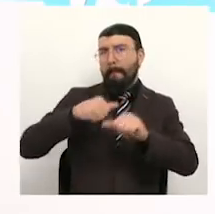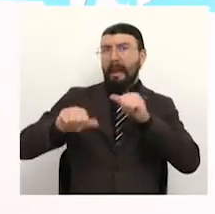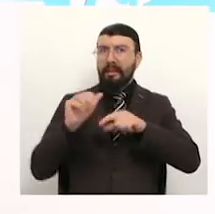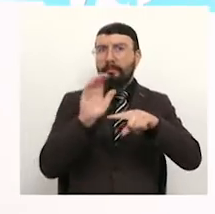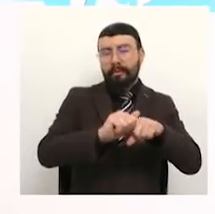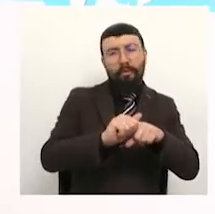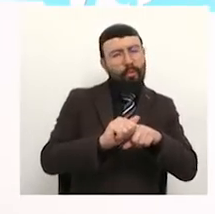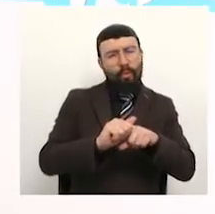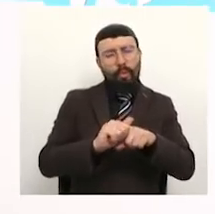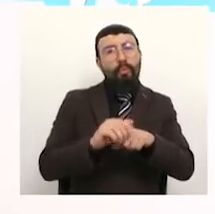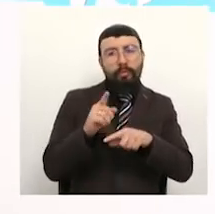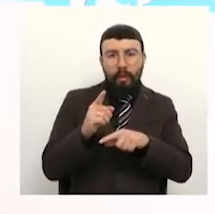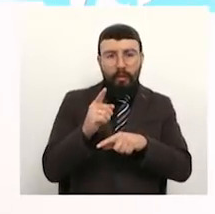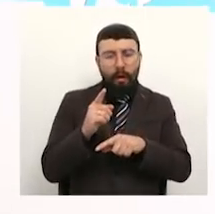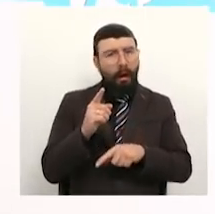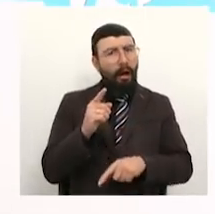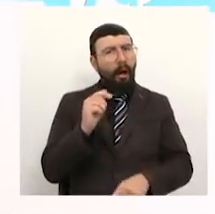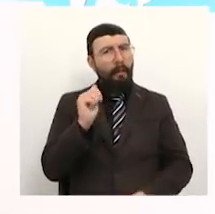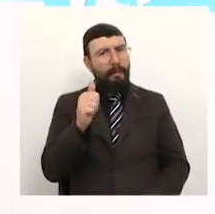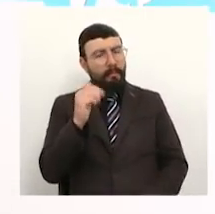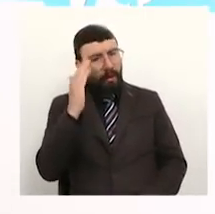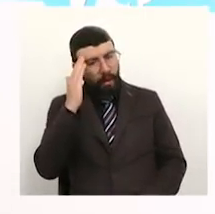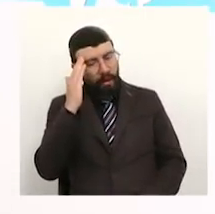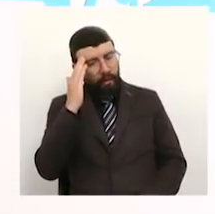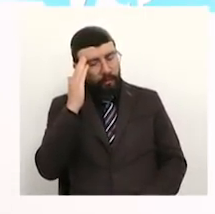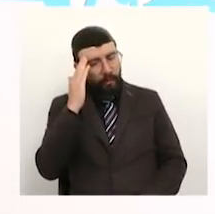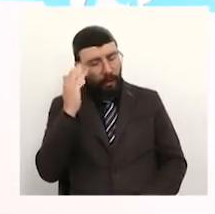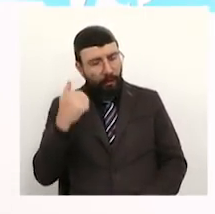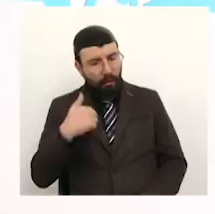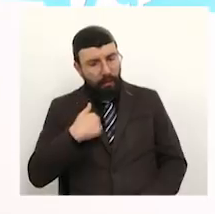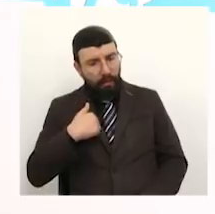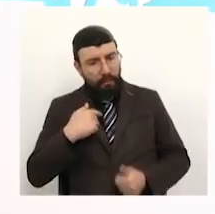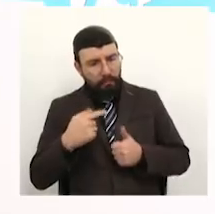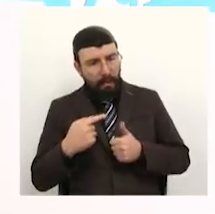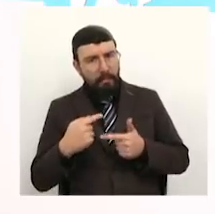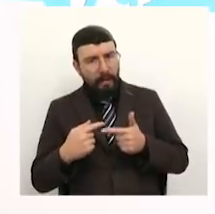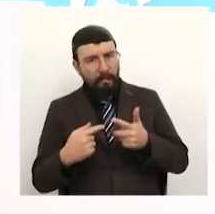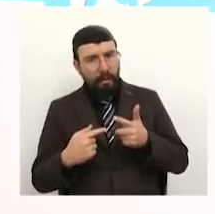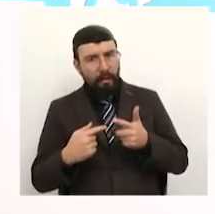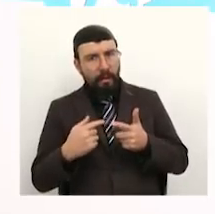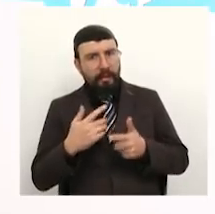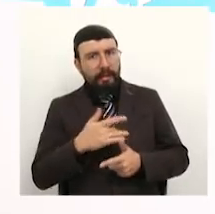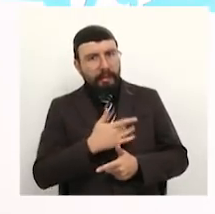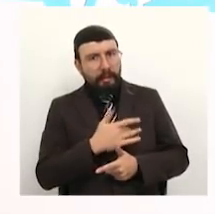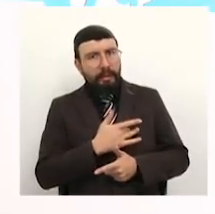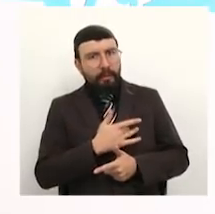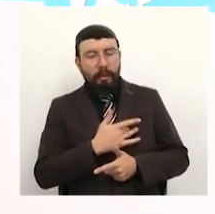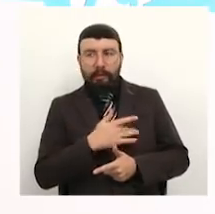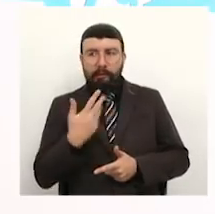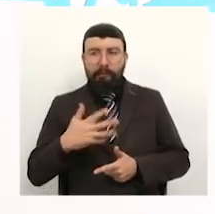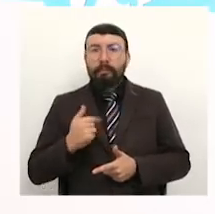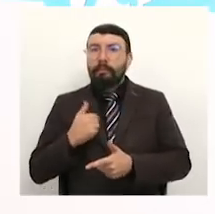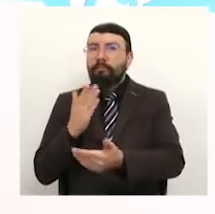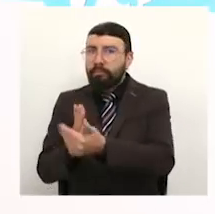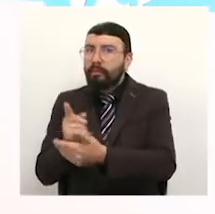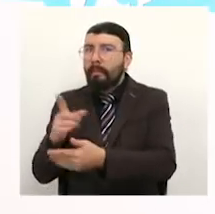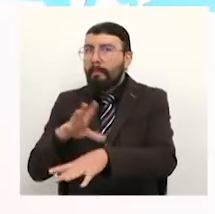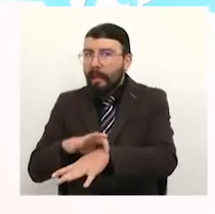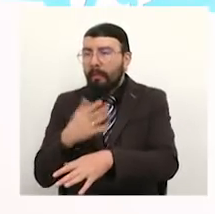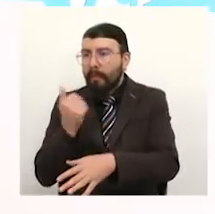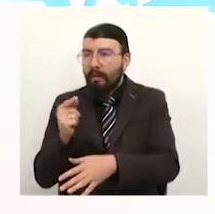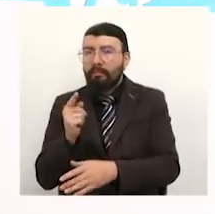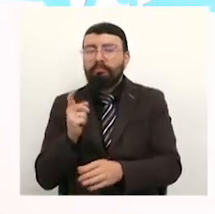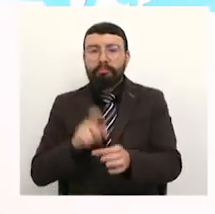identifiquen esos signos y síntomas de alarma para que ustedes consulten a sus médicos para que tengan estudios diagnósticos